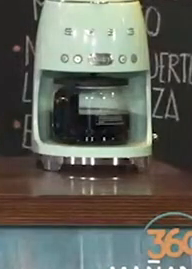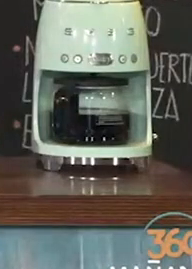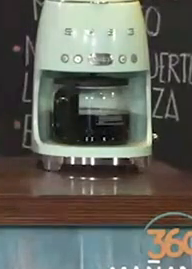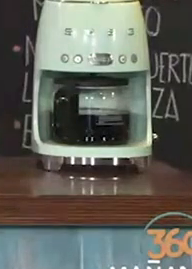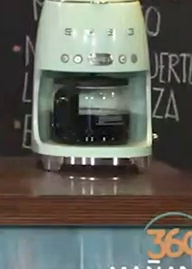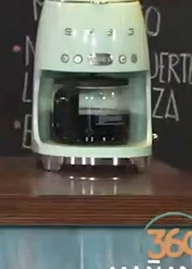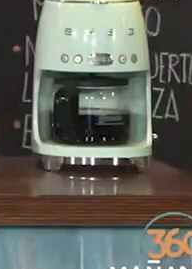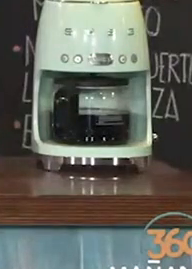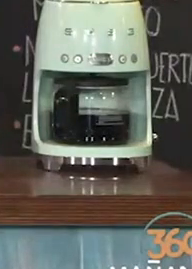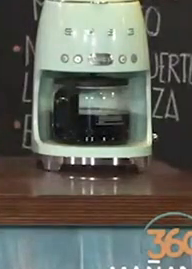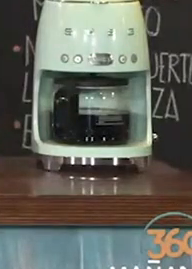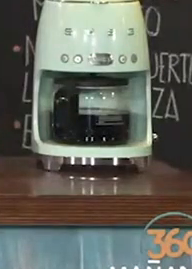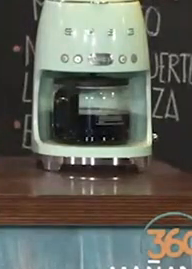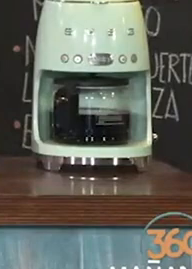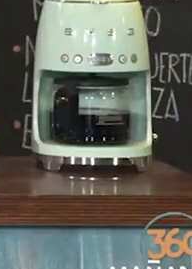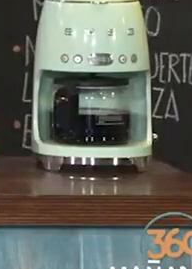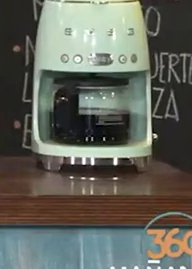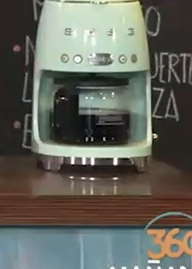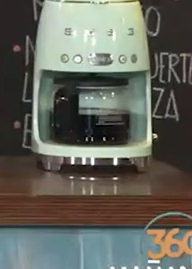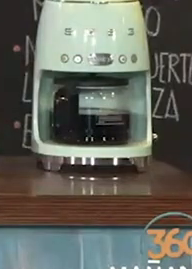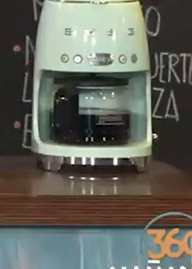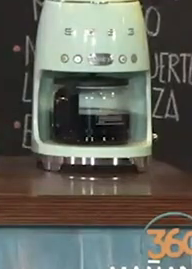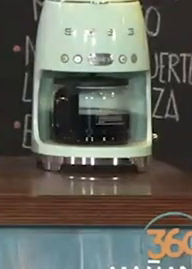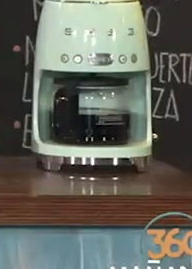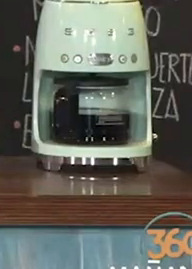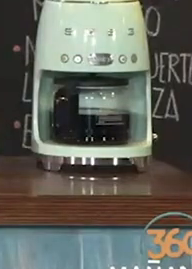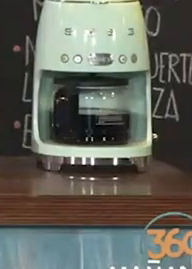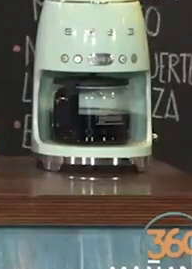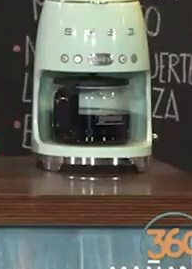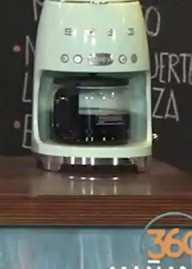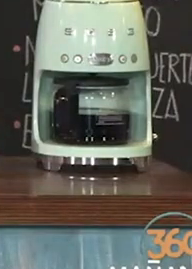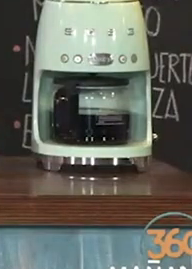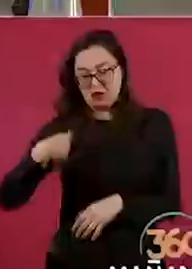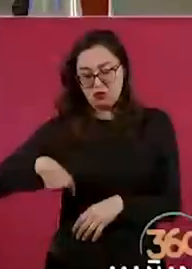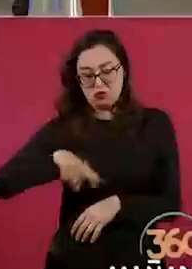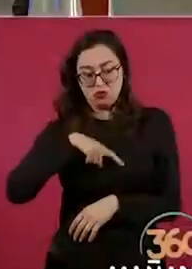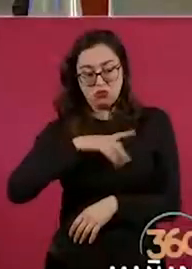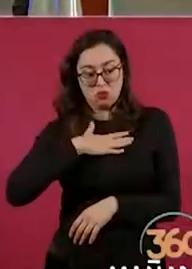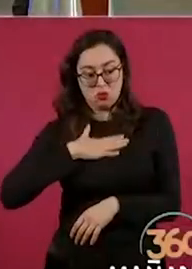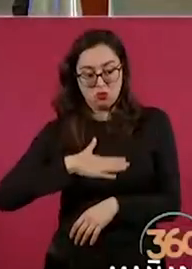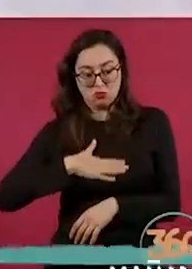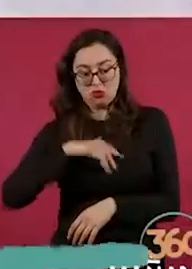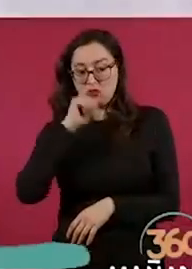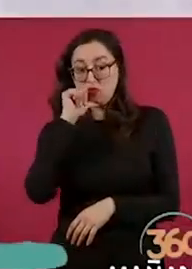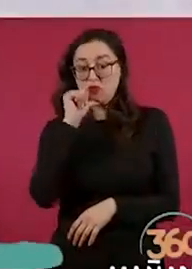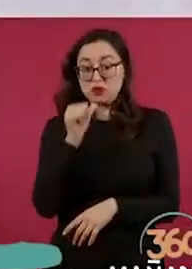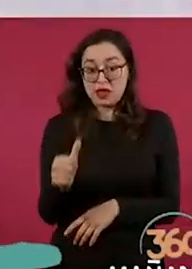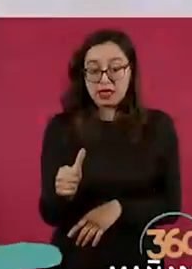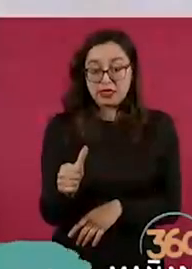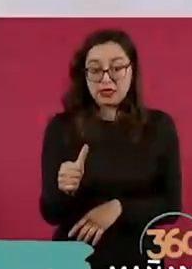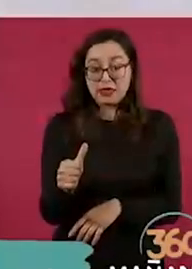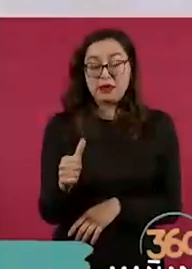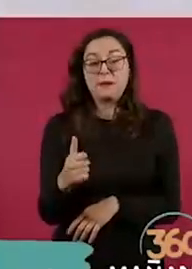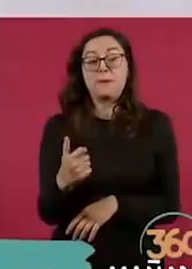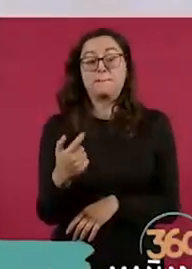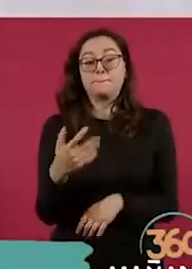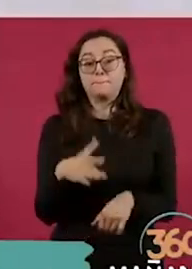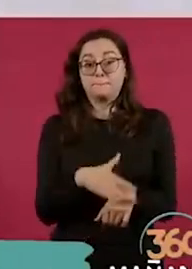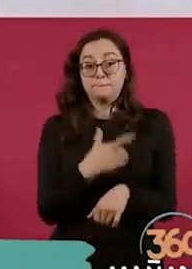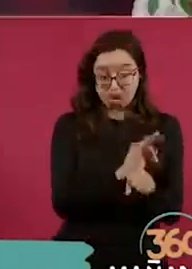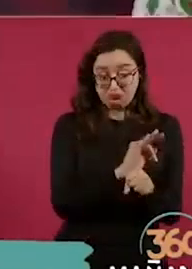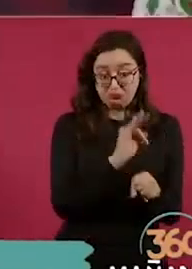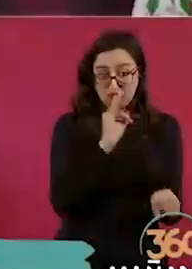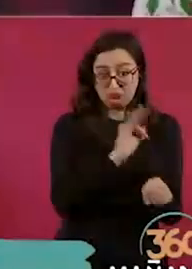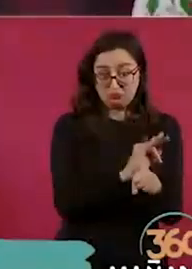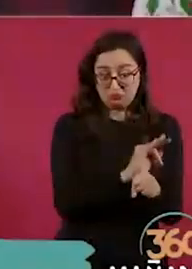bienestar y pues no en los bolsillos de unos cuantos Pero esto que vemos de la delincuencia